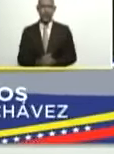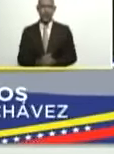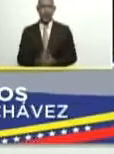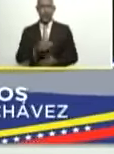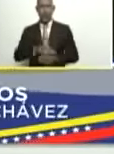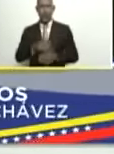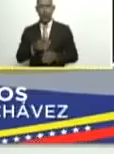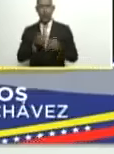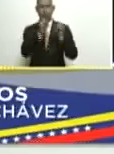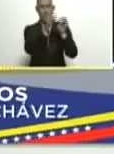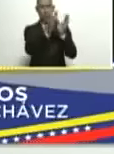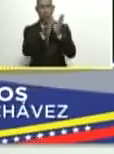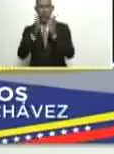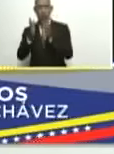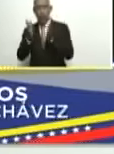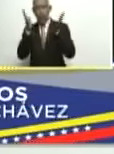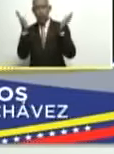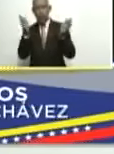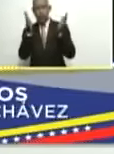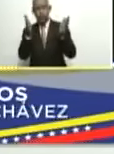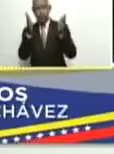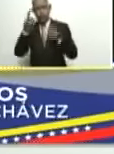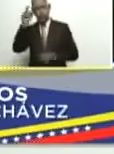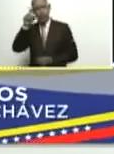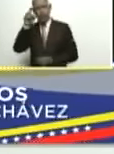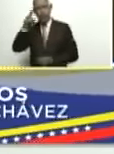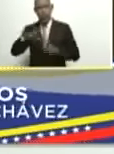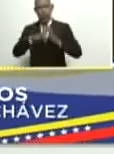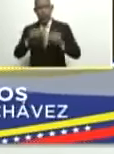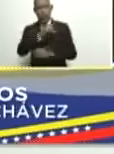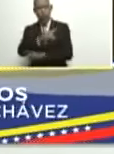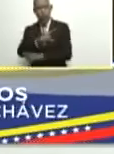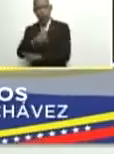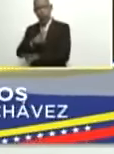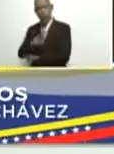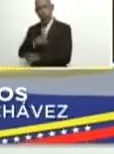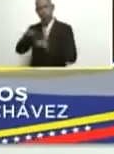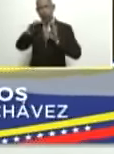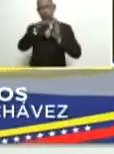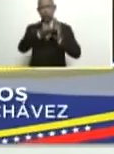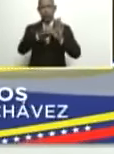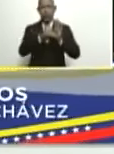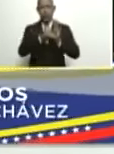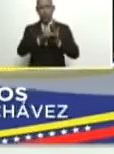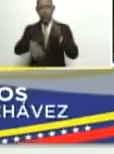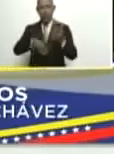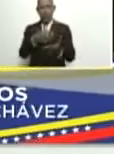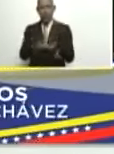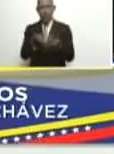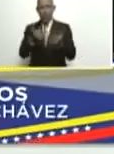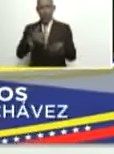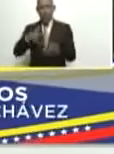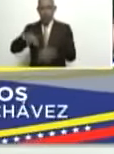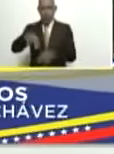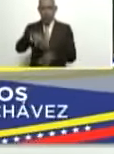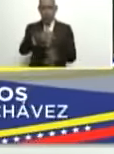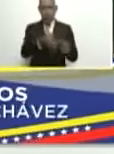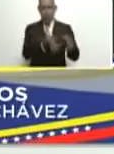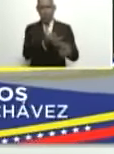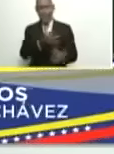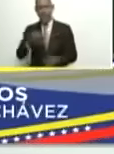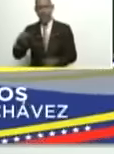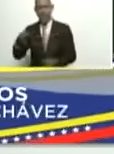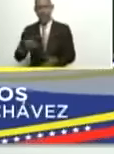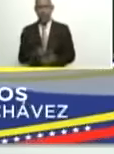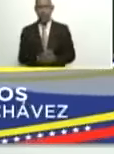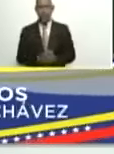las orientaciones y las órdenes precisas que nos llevan a nosotros por el camino